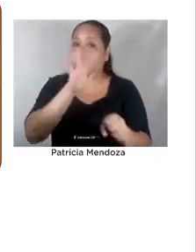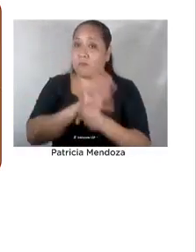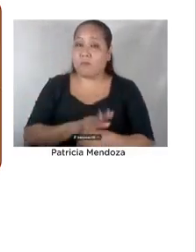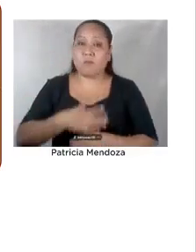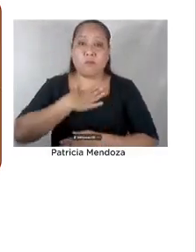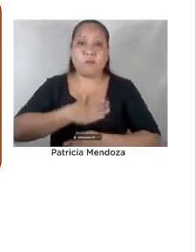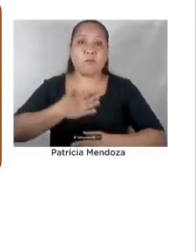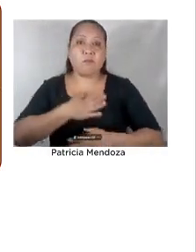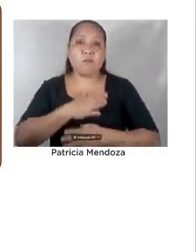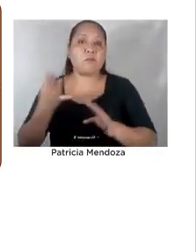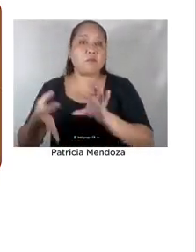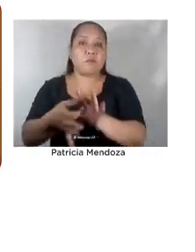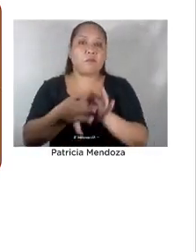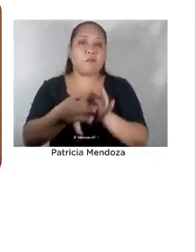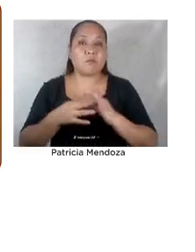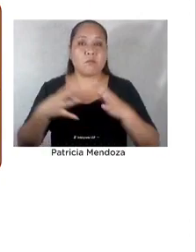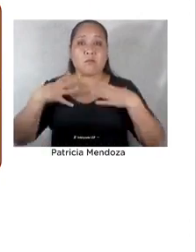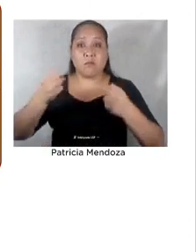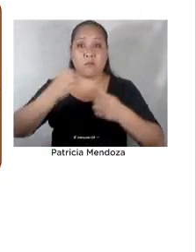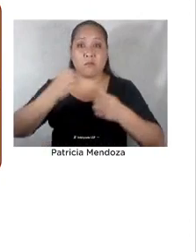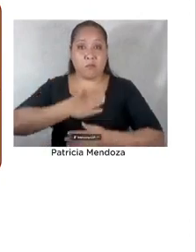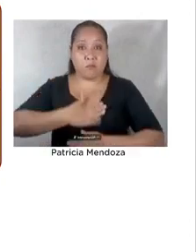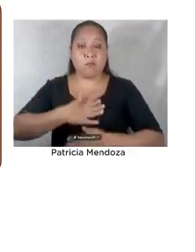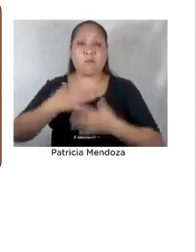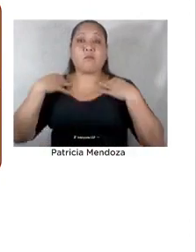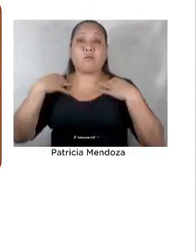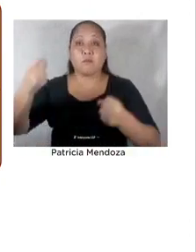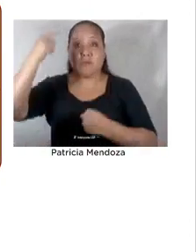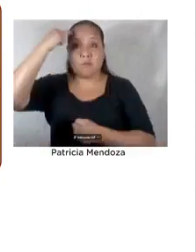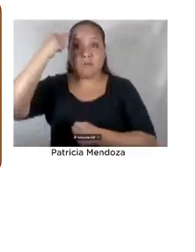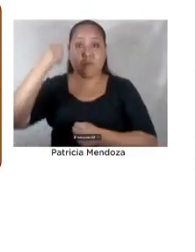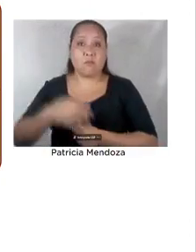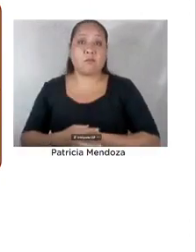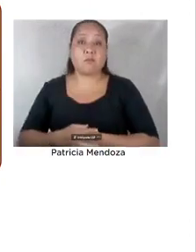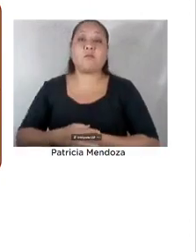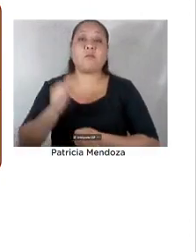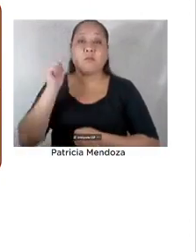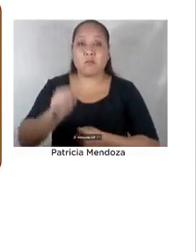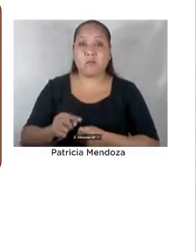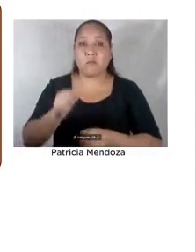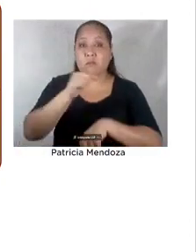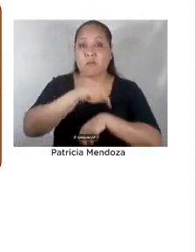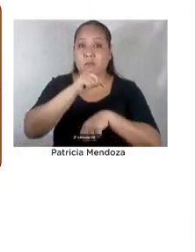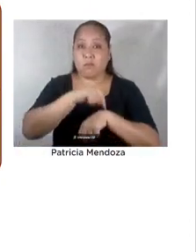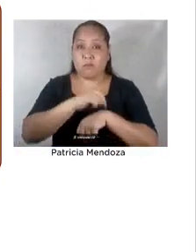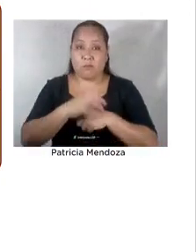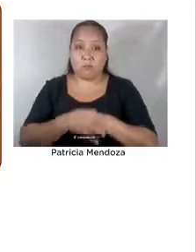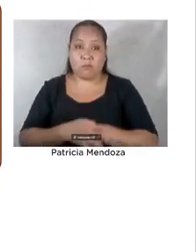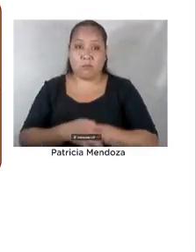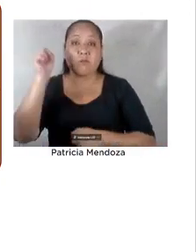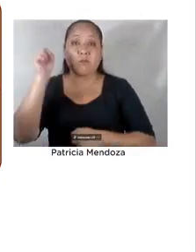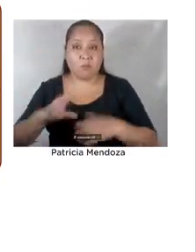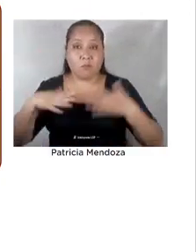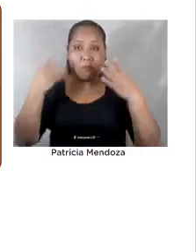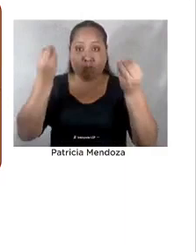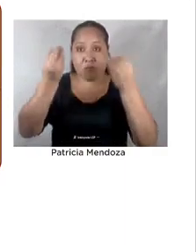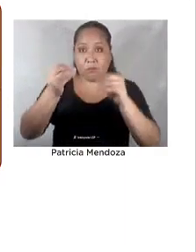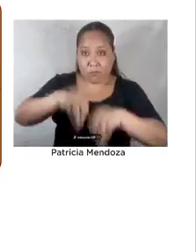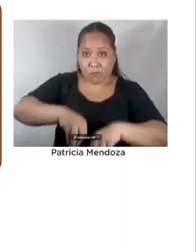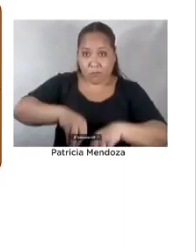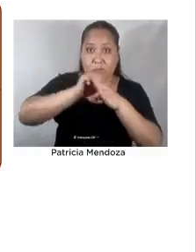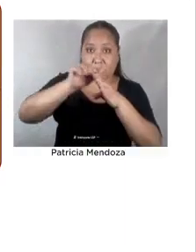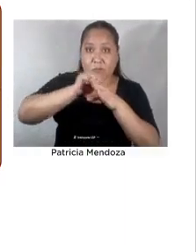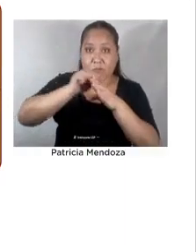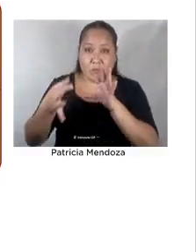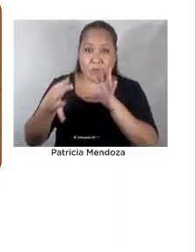bienestar integral, tanto de salud física como de salud mental, y este es un contexto justamente para poner en práctica esa